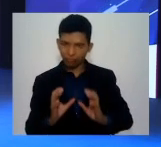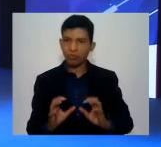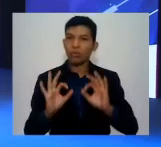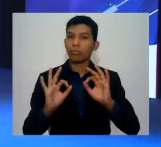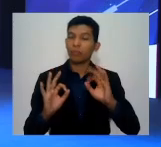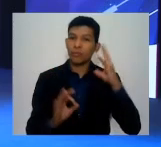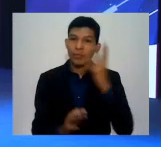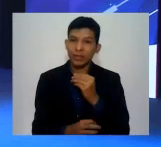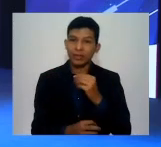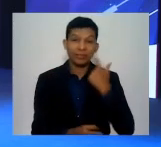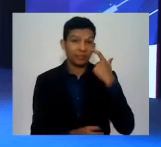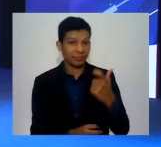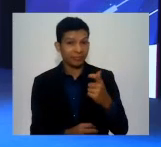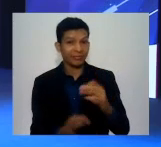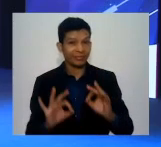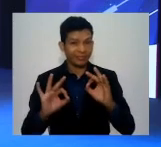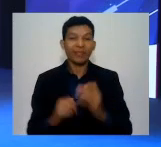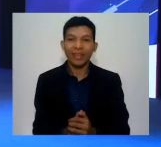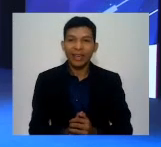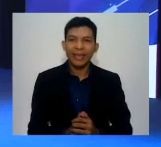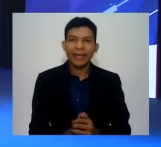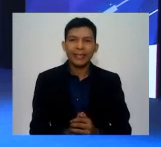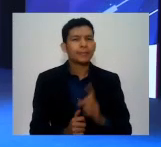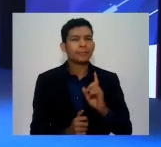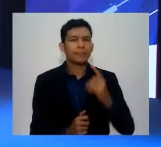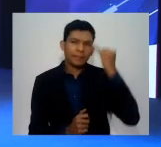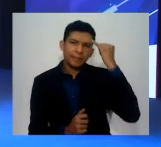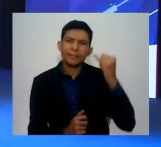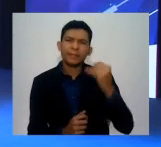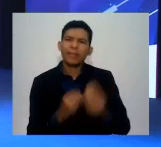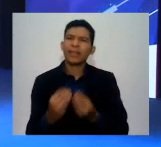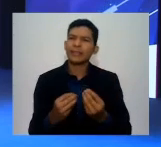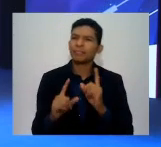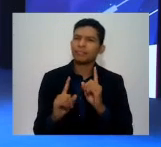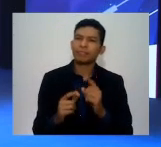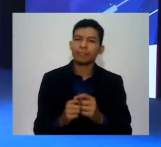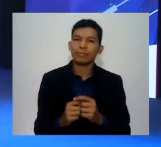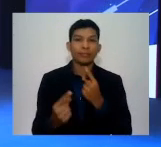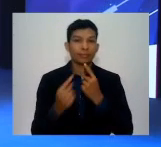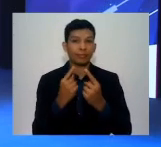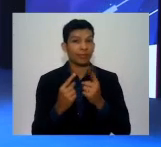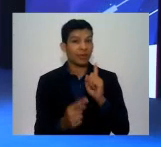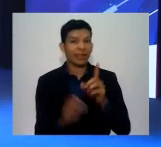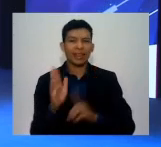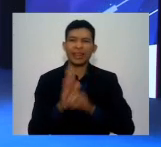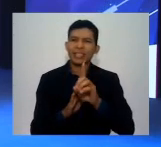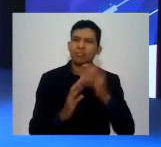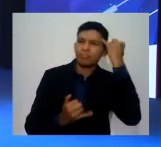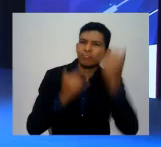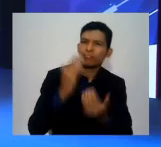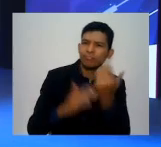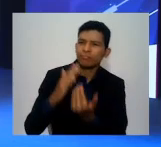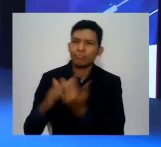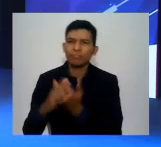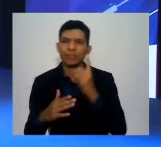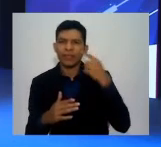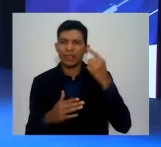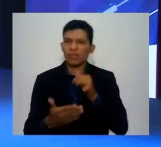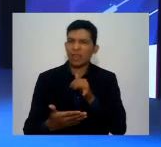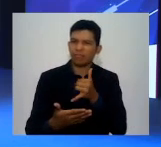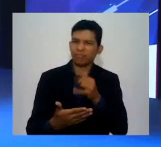de cálculos, de toda la precisión, de todo ese mundo exacto de la física. Pero también es una obra de arte, una obra estética, una obra